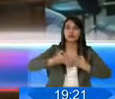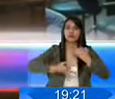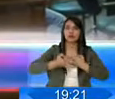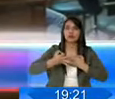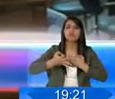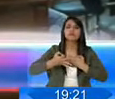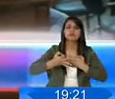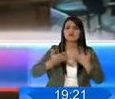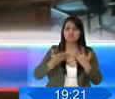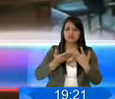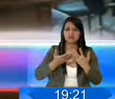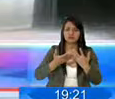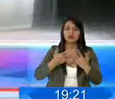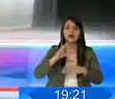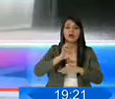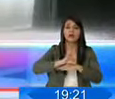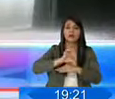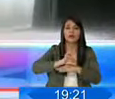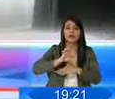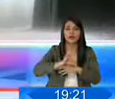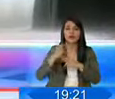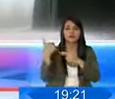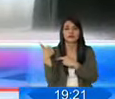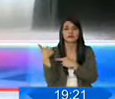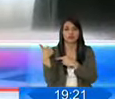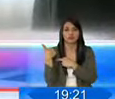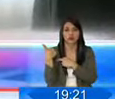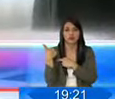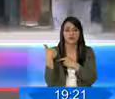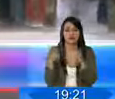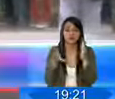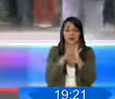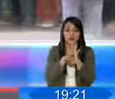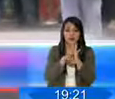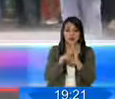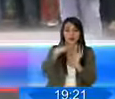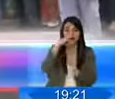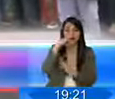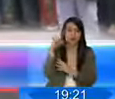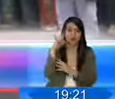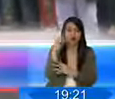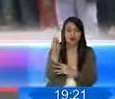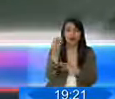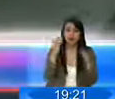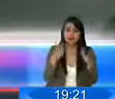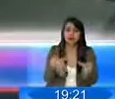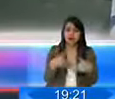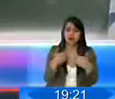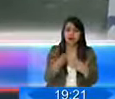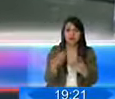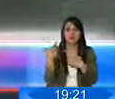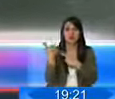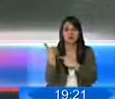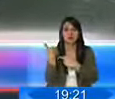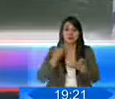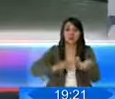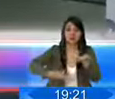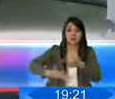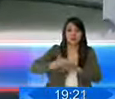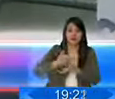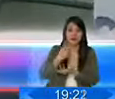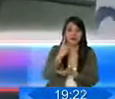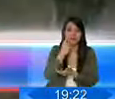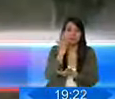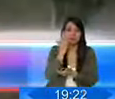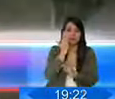mantiene Coparentabilidad Ecuador, que plantea reformas al Código de la Niñez y Adolescencia para promover la corresponsabilidad entre madres